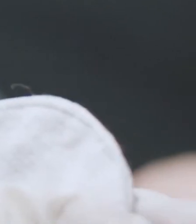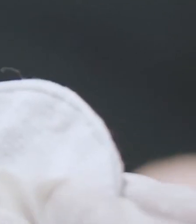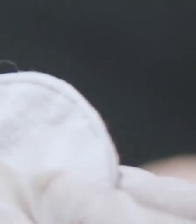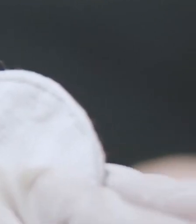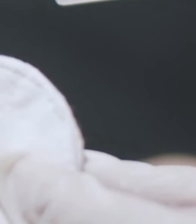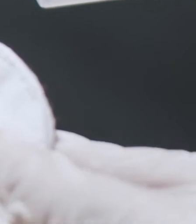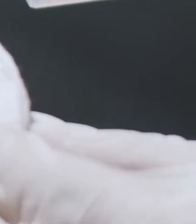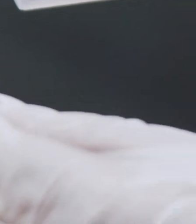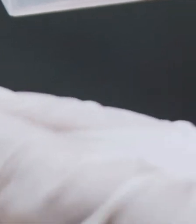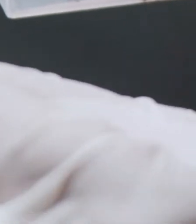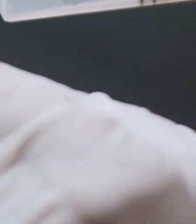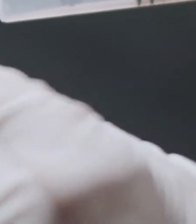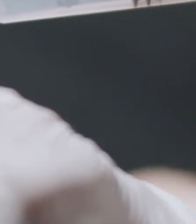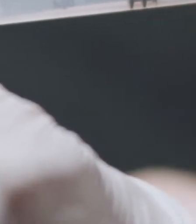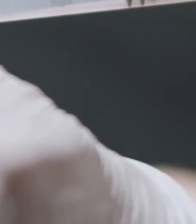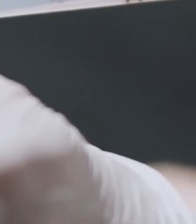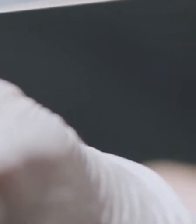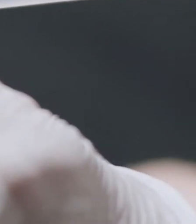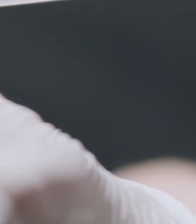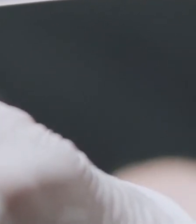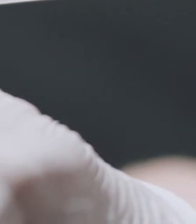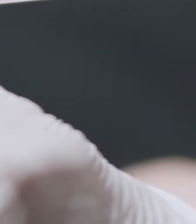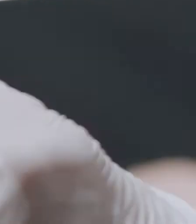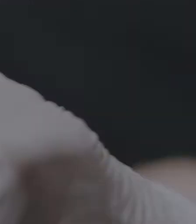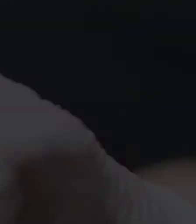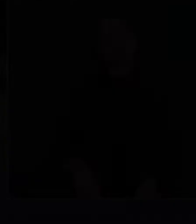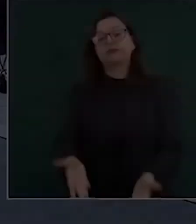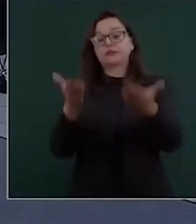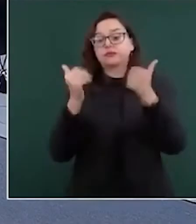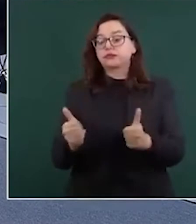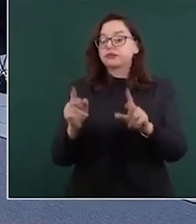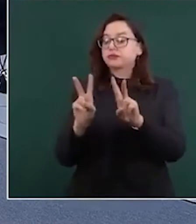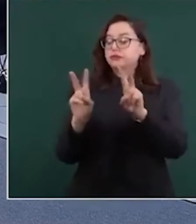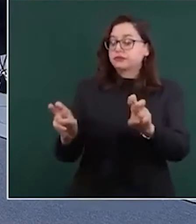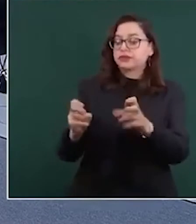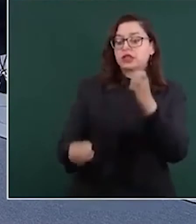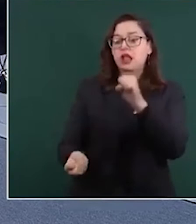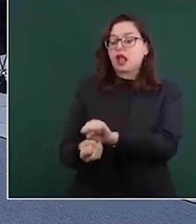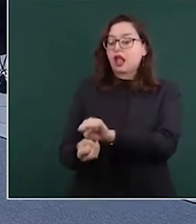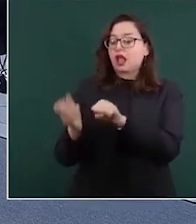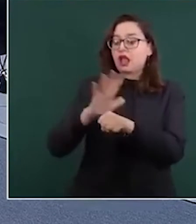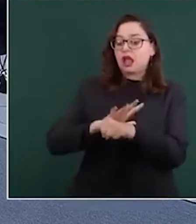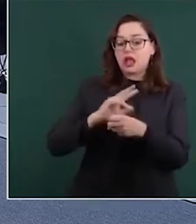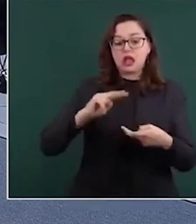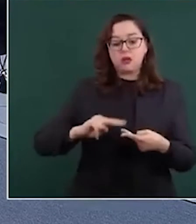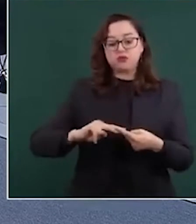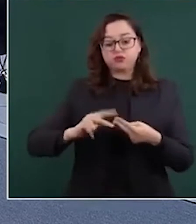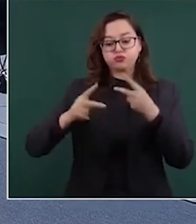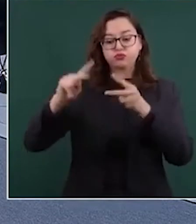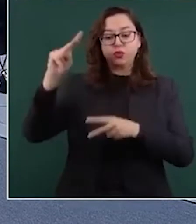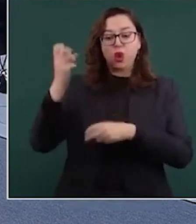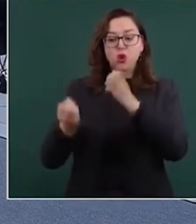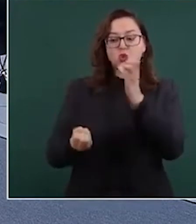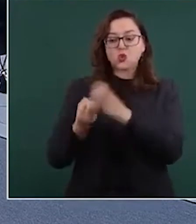países ya se han comenzado a aplicar las dosis de refuerzo mientras tanto en mexico el presidente andrés manuel lópez obrador